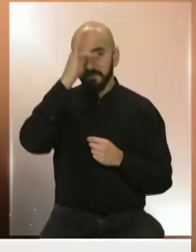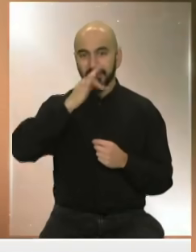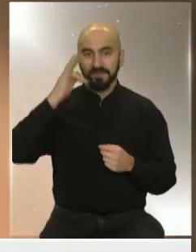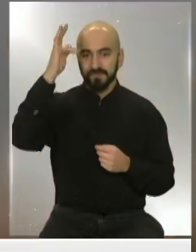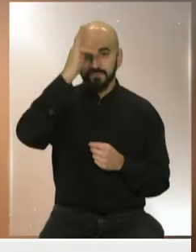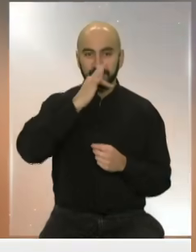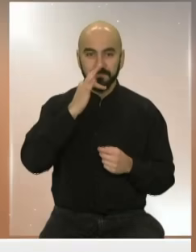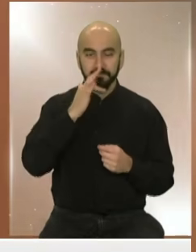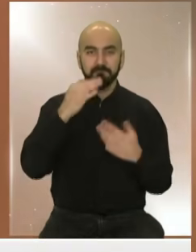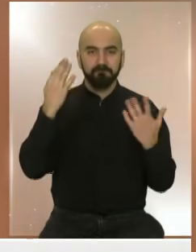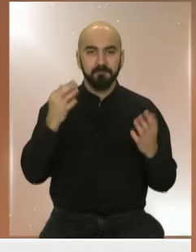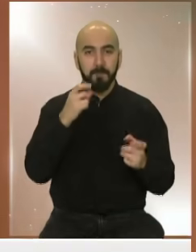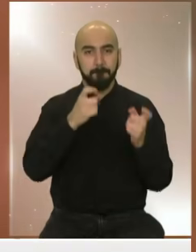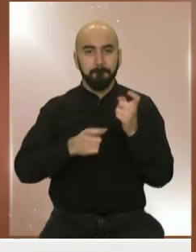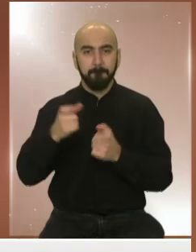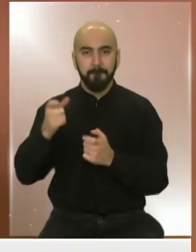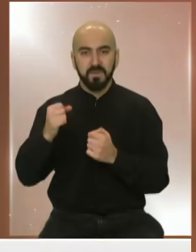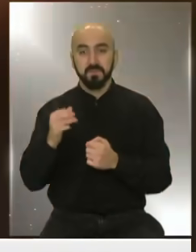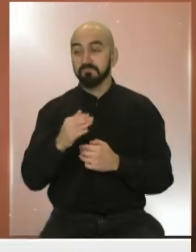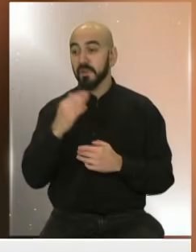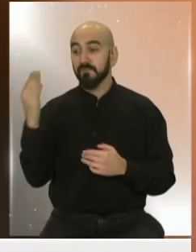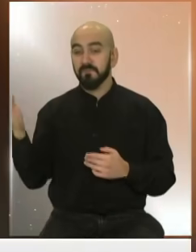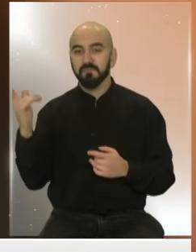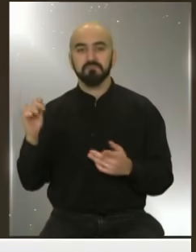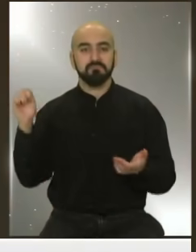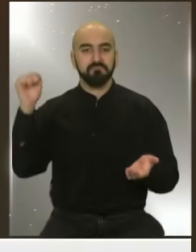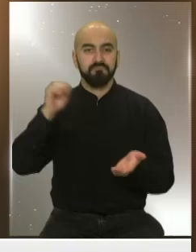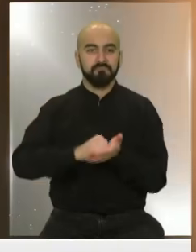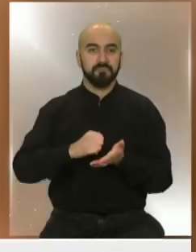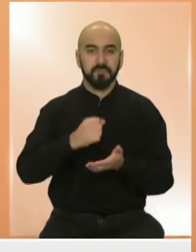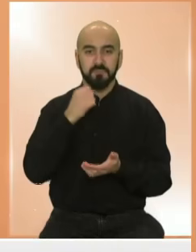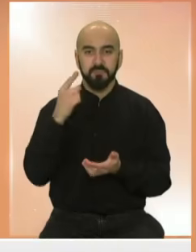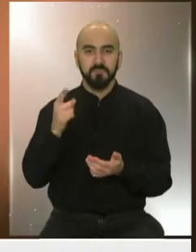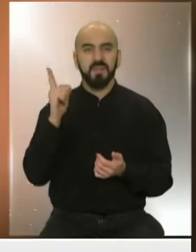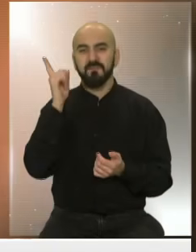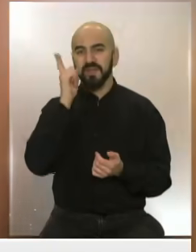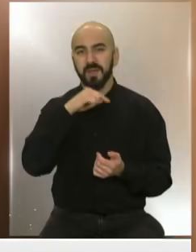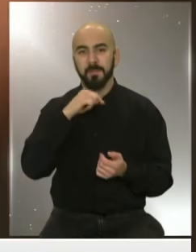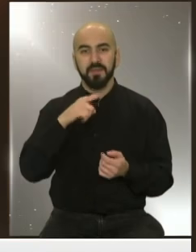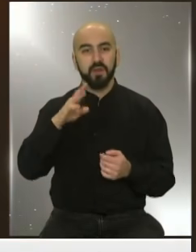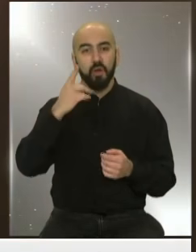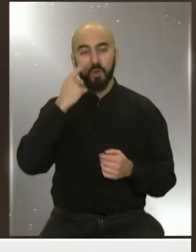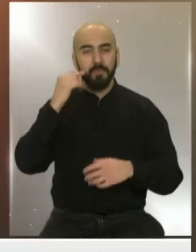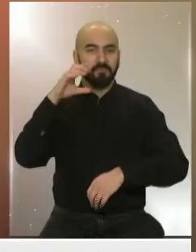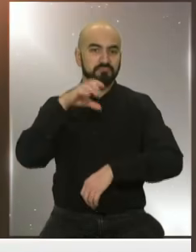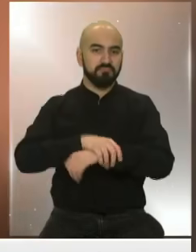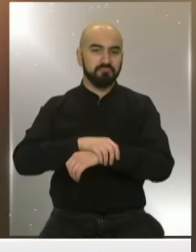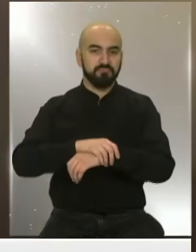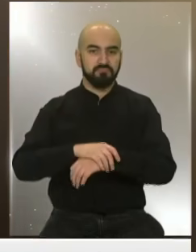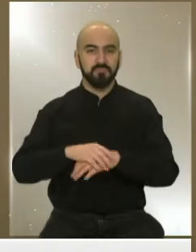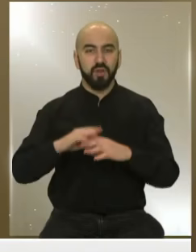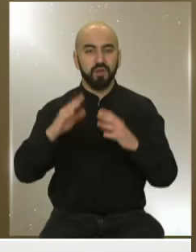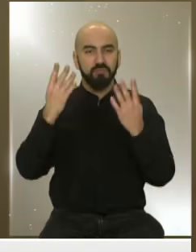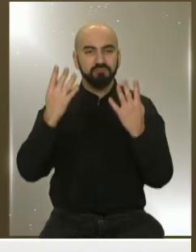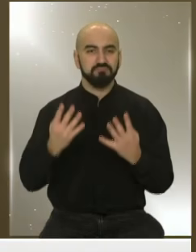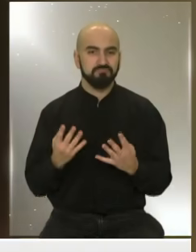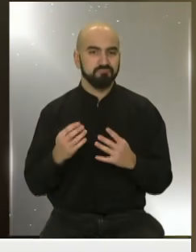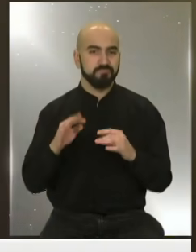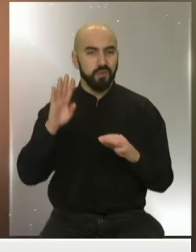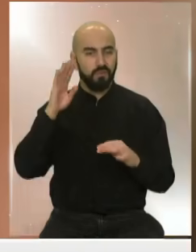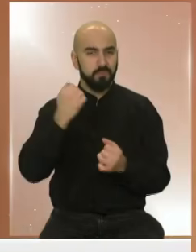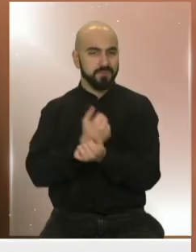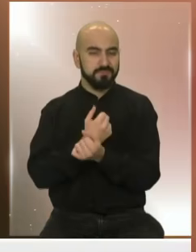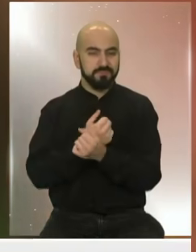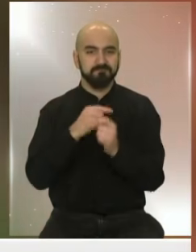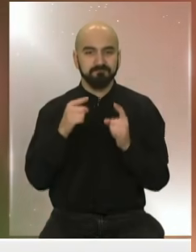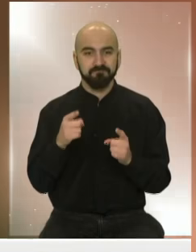Facebook. Los vecinos hicieron la denuncia y el protagonista de la fiesta terminó en una comisaría en las últimas horas, y a través de las redes sociales